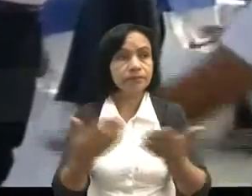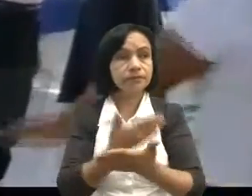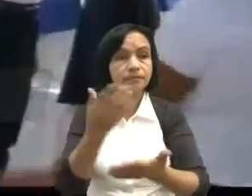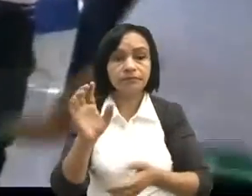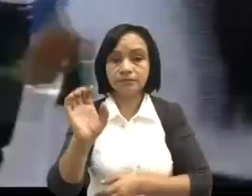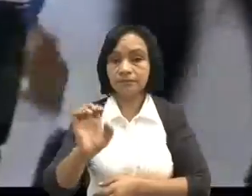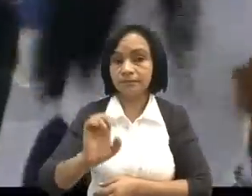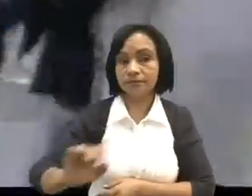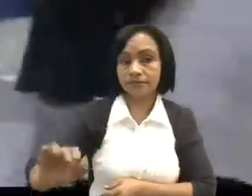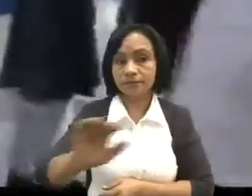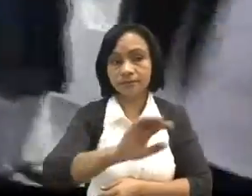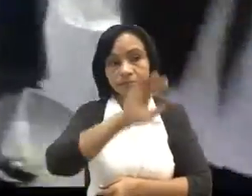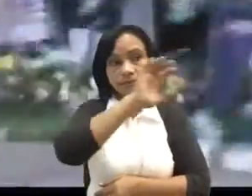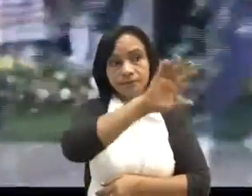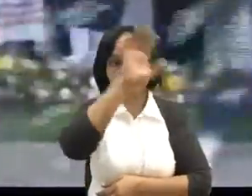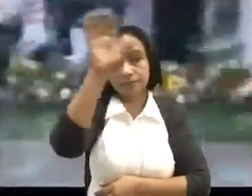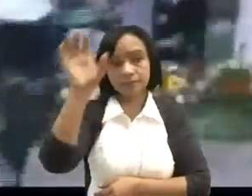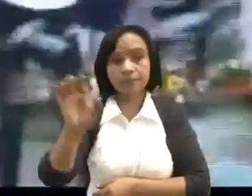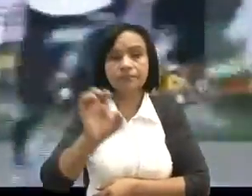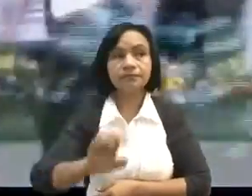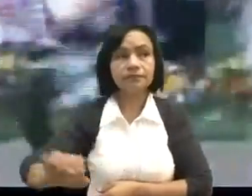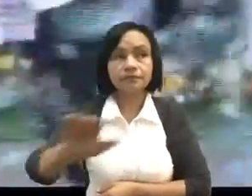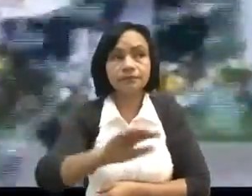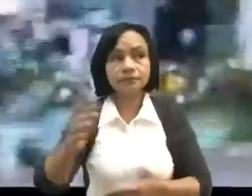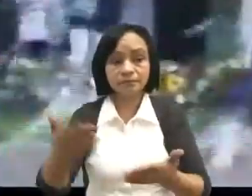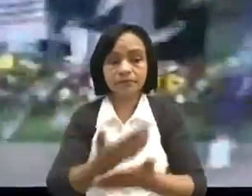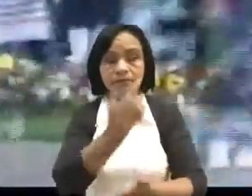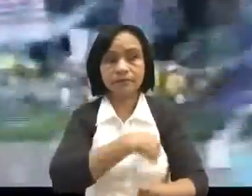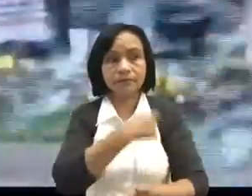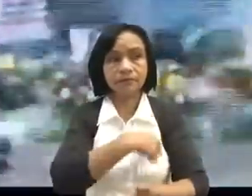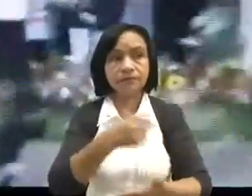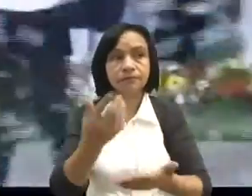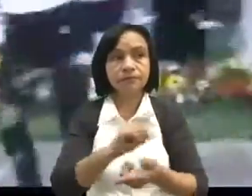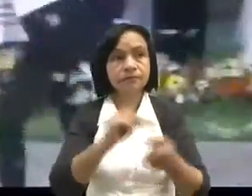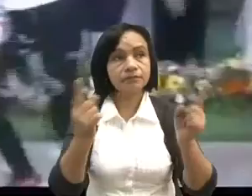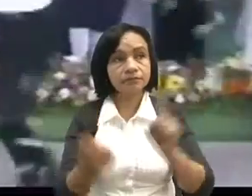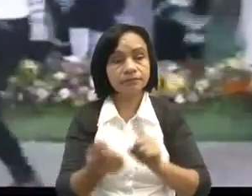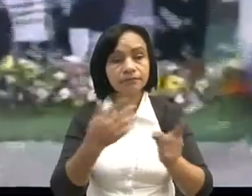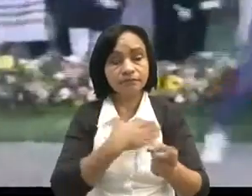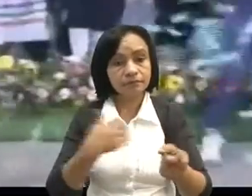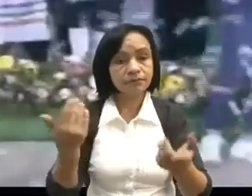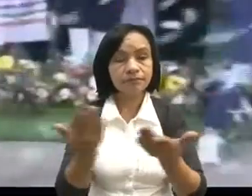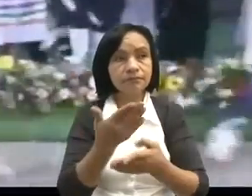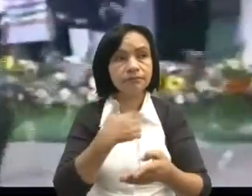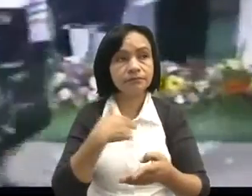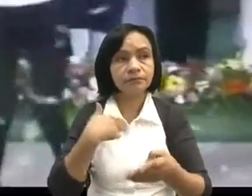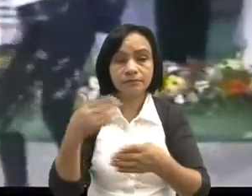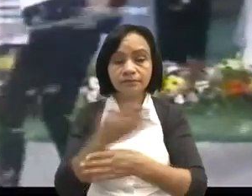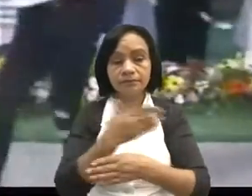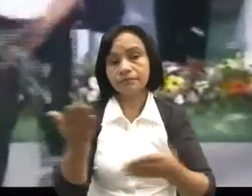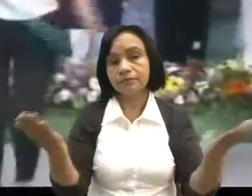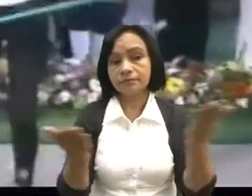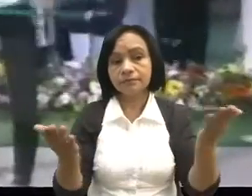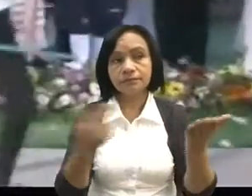En Estelí. Ahí a veces se construye nuevo, a veces se reemplaza, a veces se mejora, a veces se repara, dependiendo de